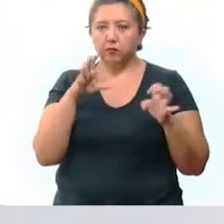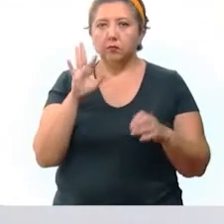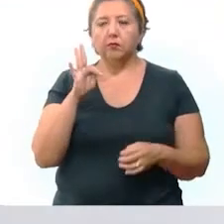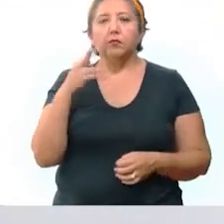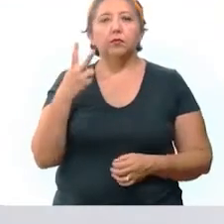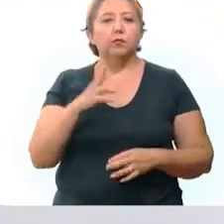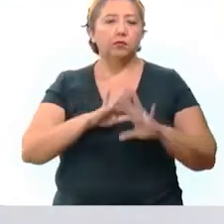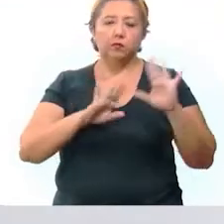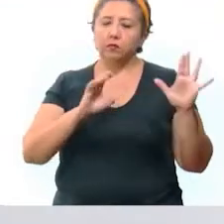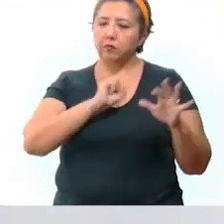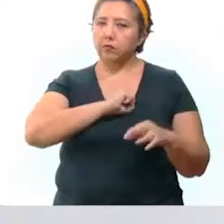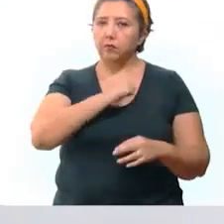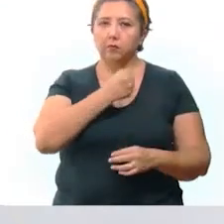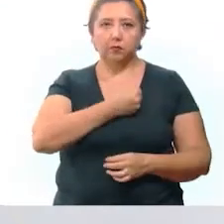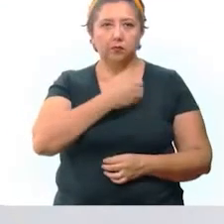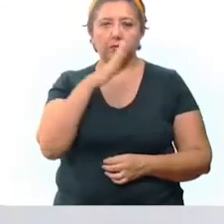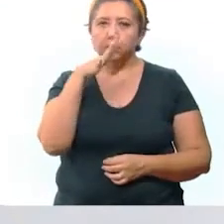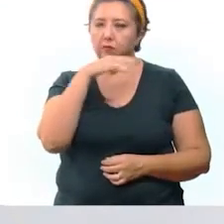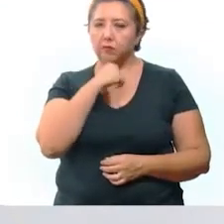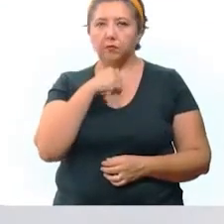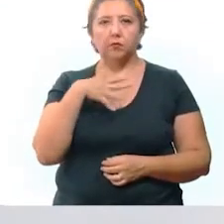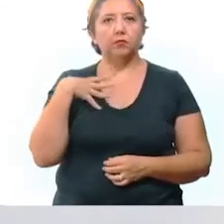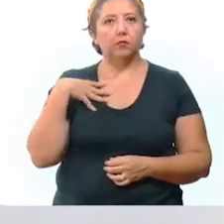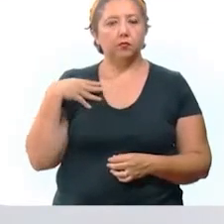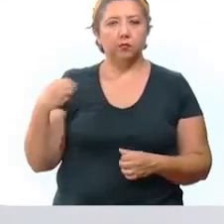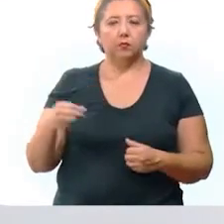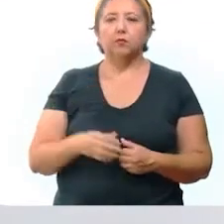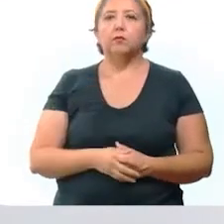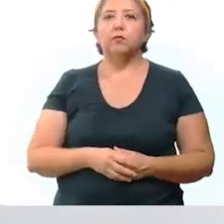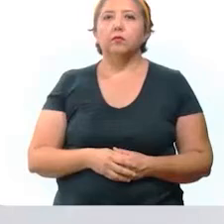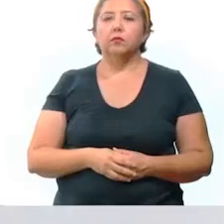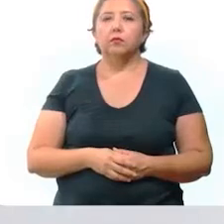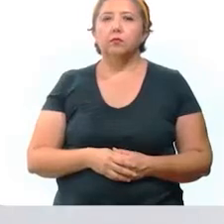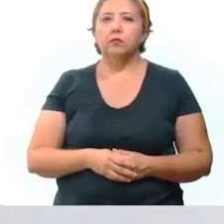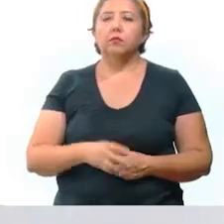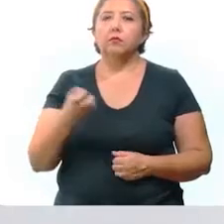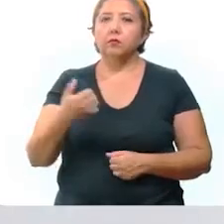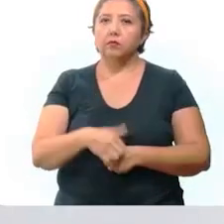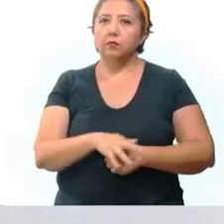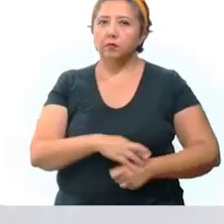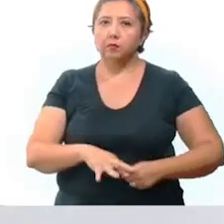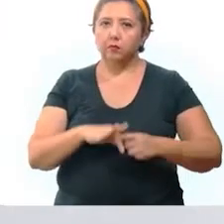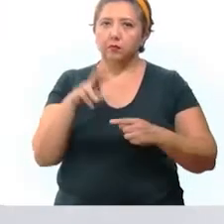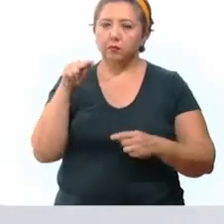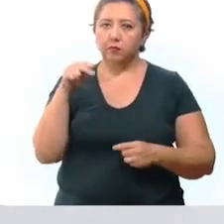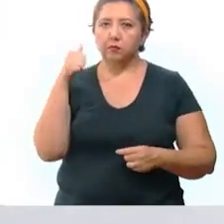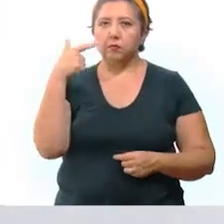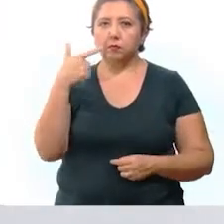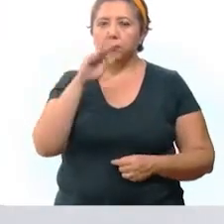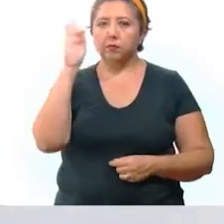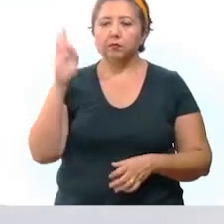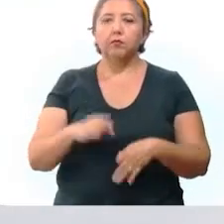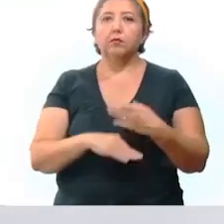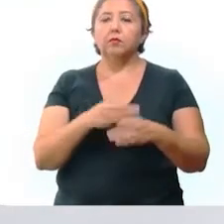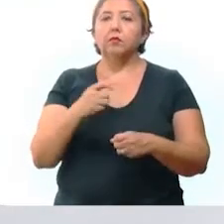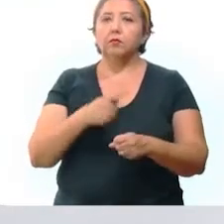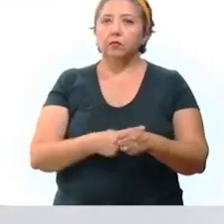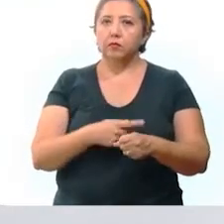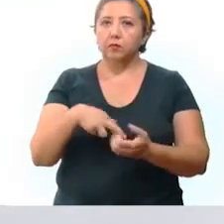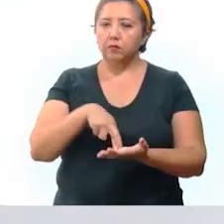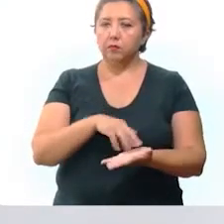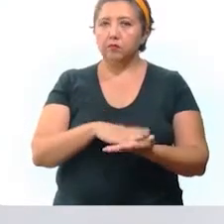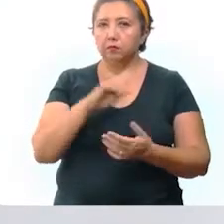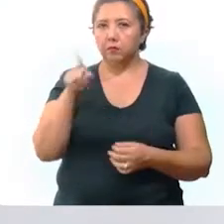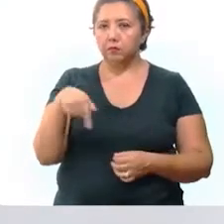31.842 pacientes ya se recuperaron, no presentan síntomas ni pueden contagiar. Esta cifra representa el 87% del total de